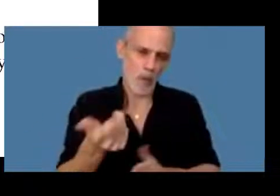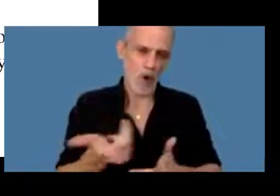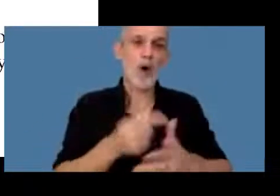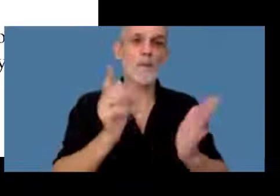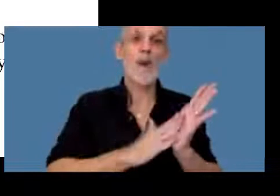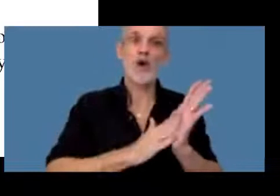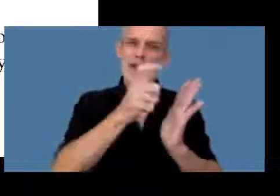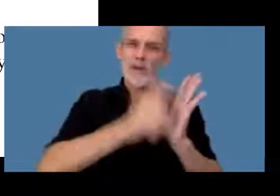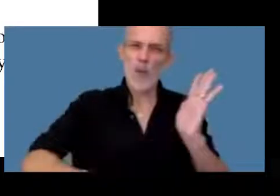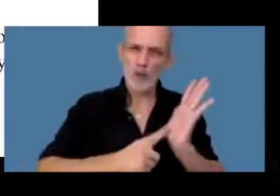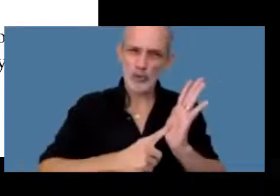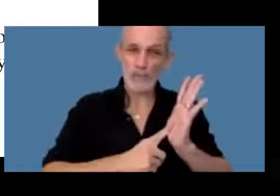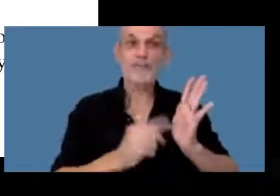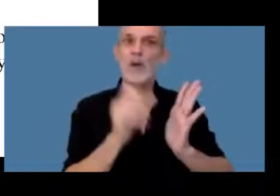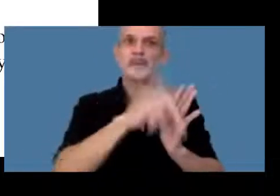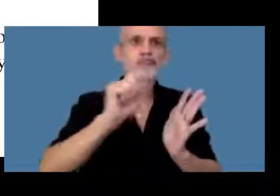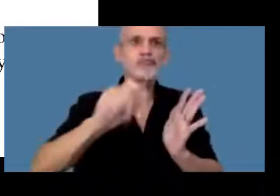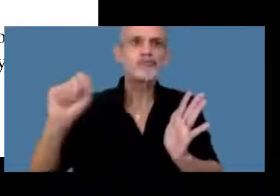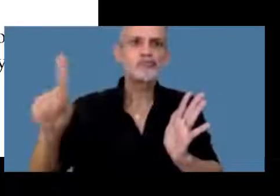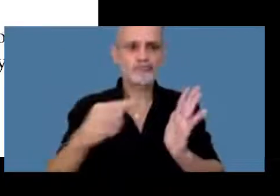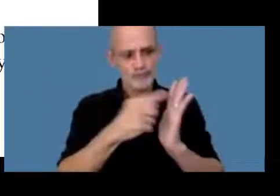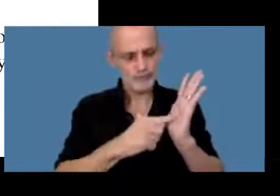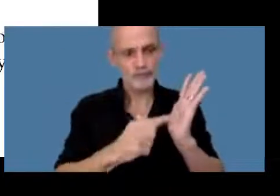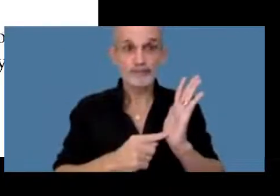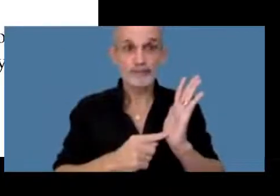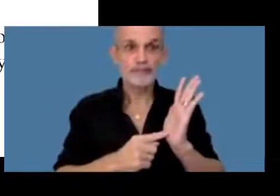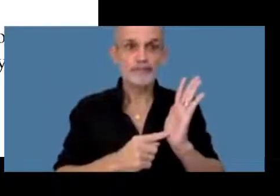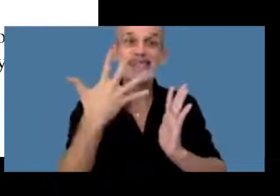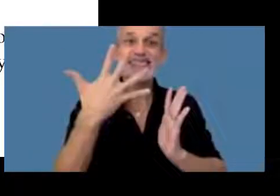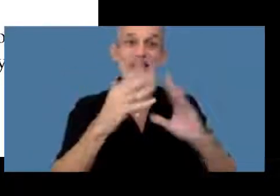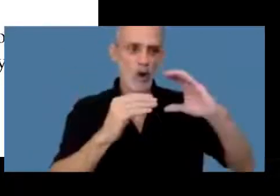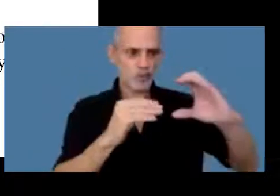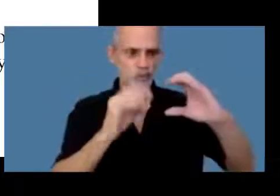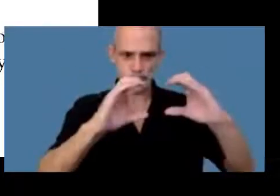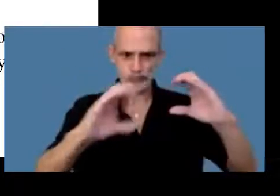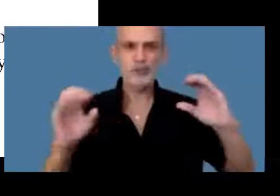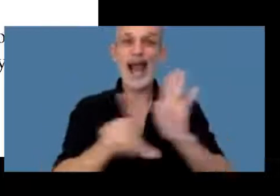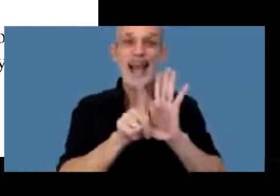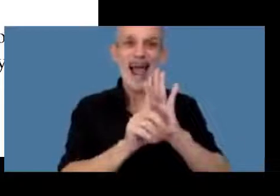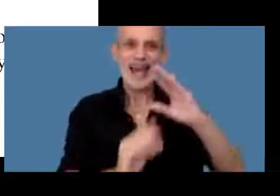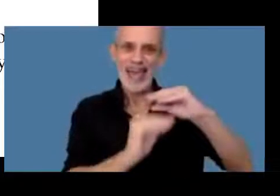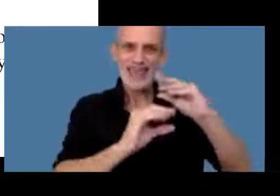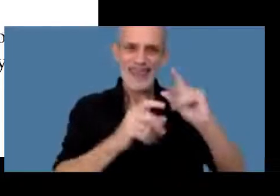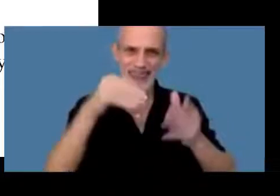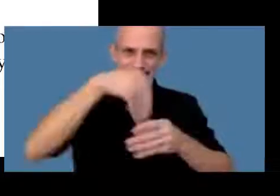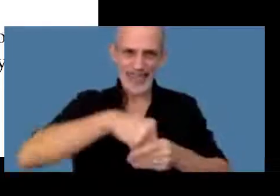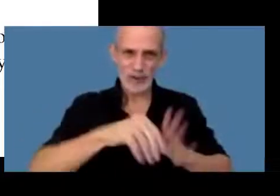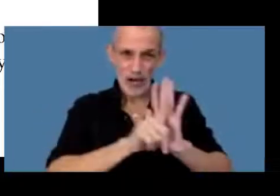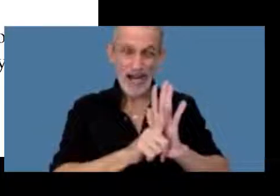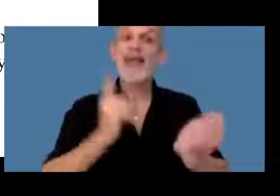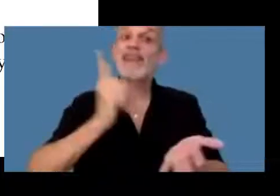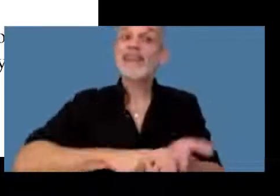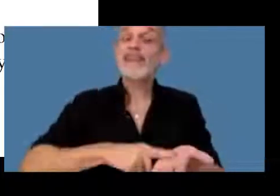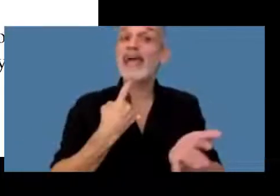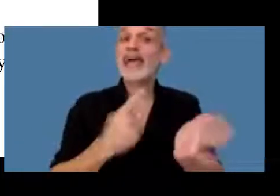de características en 5 capítulos que conforman la ley y que establece el decreto que